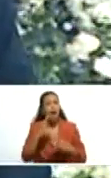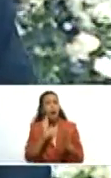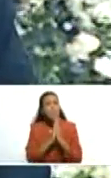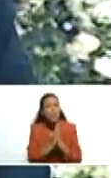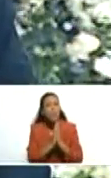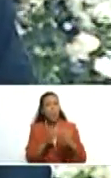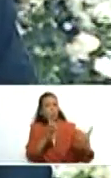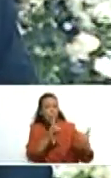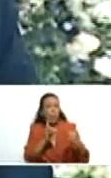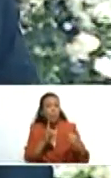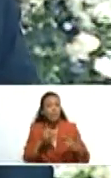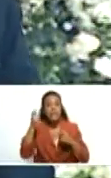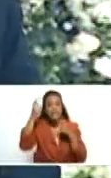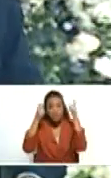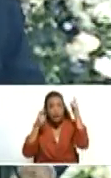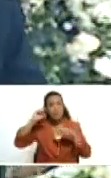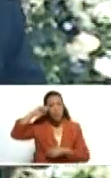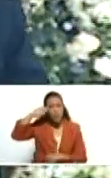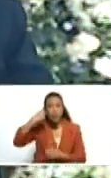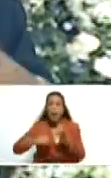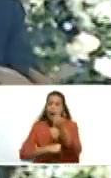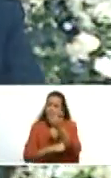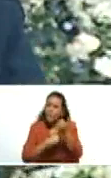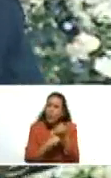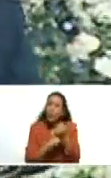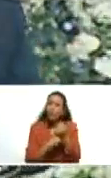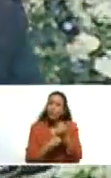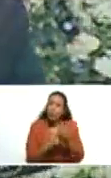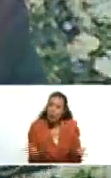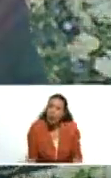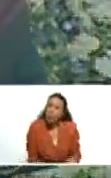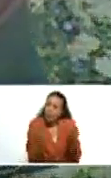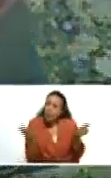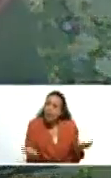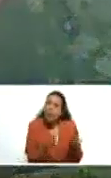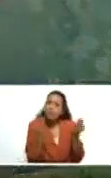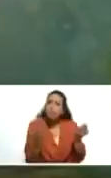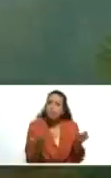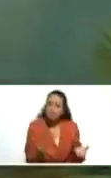Comandante Chávez siempre nos apoyó y nos propulsó.